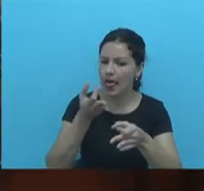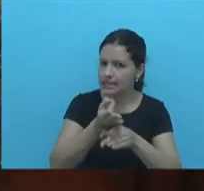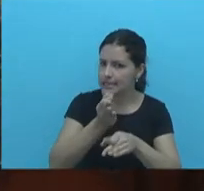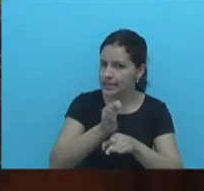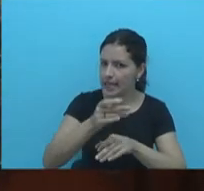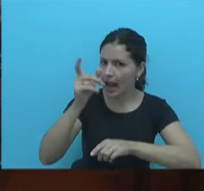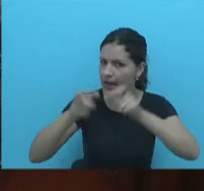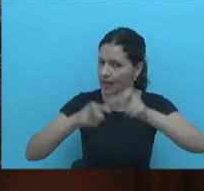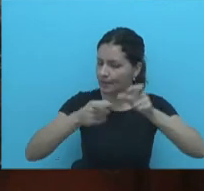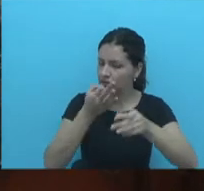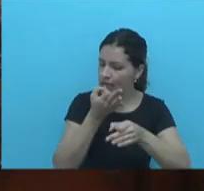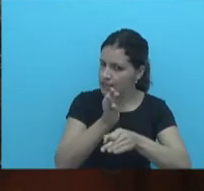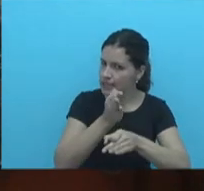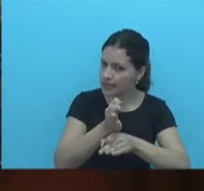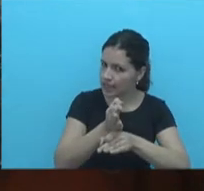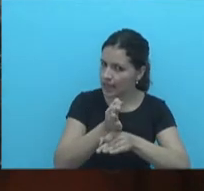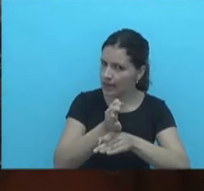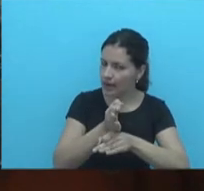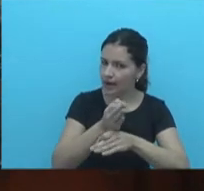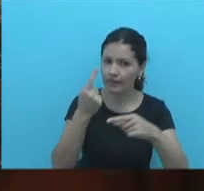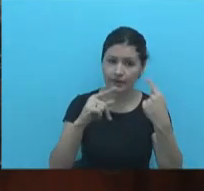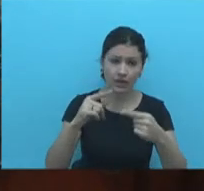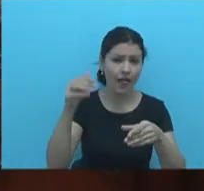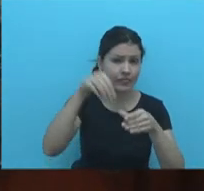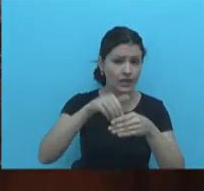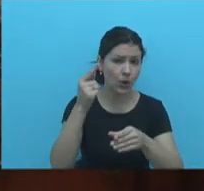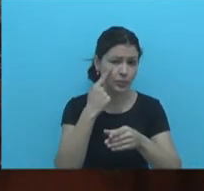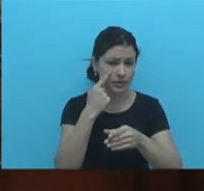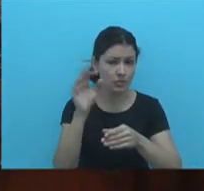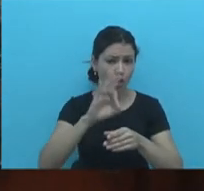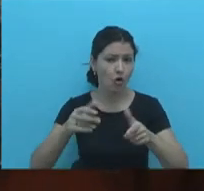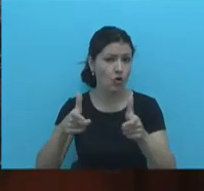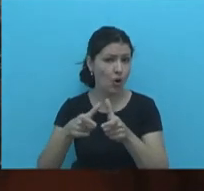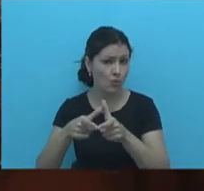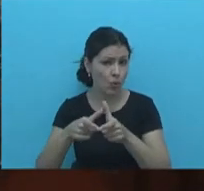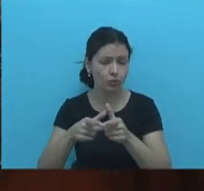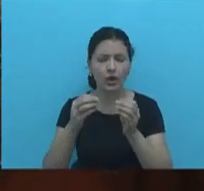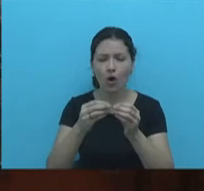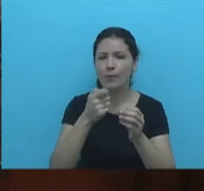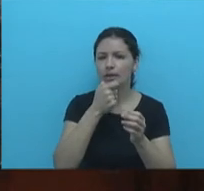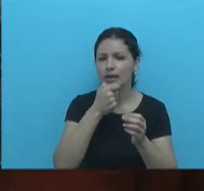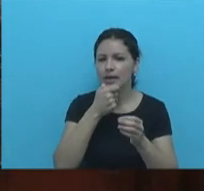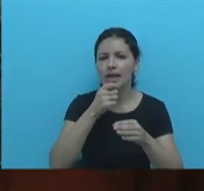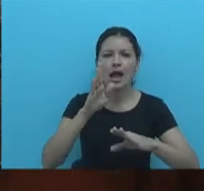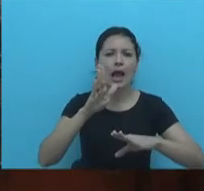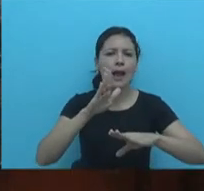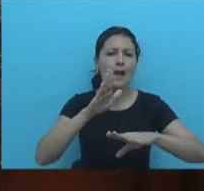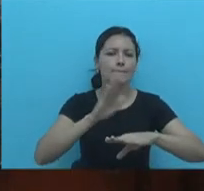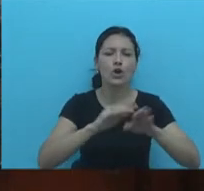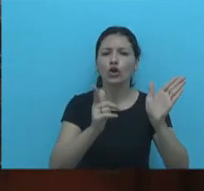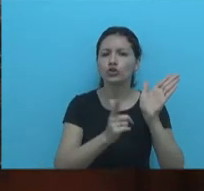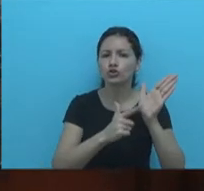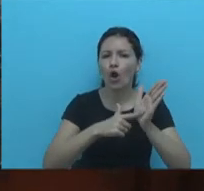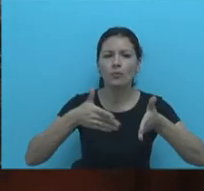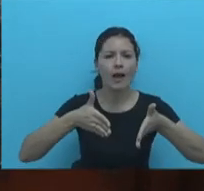personas destinatarias del programa a través del área del municipio o comuna que corresponda sobre las normas viales vigentes en el territorio de la provincia, como